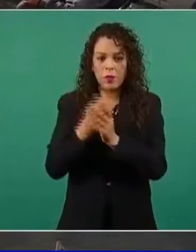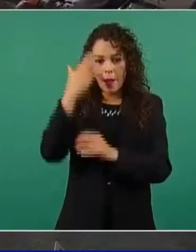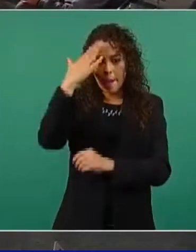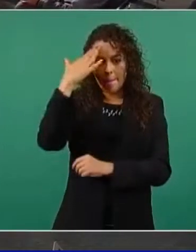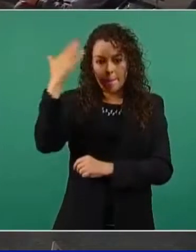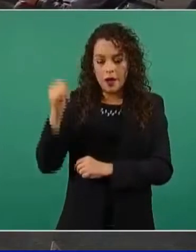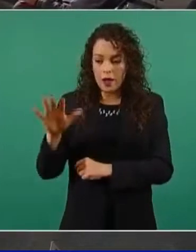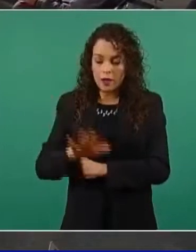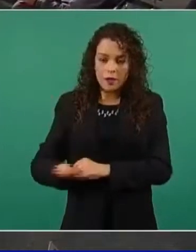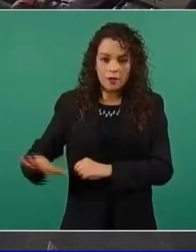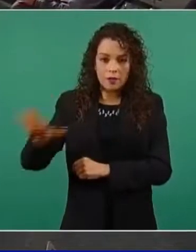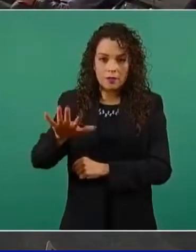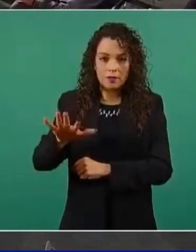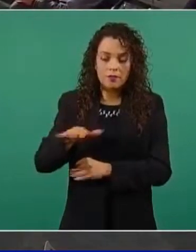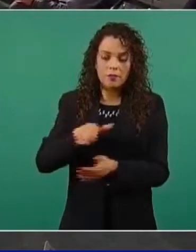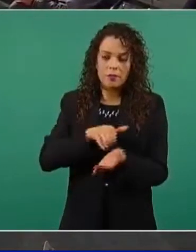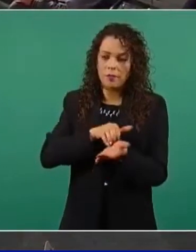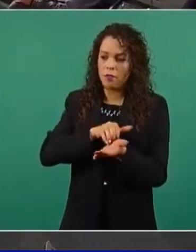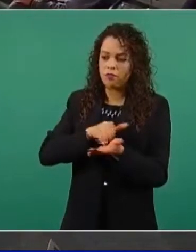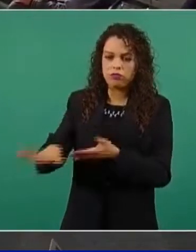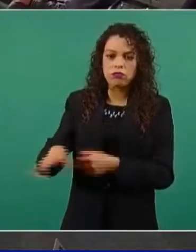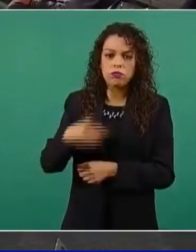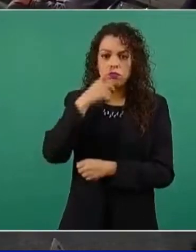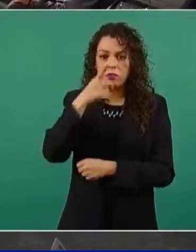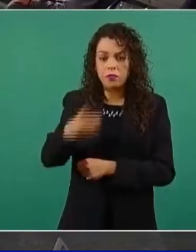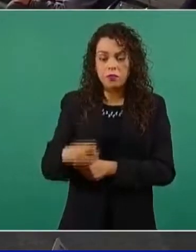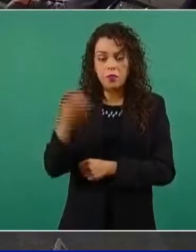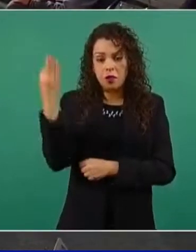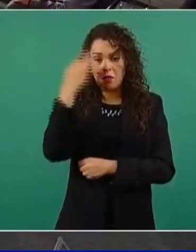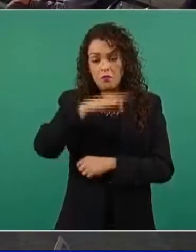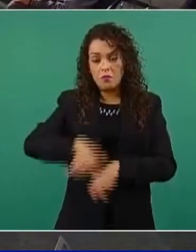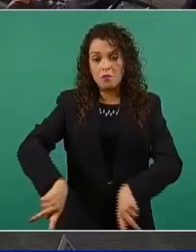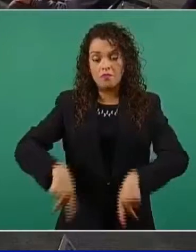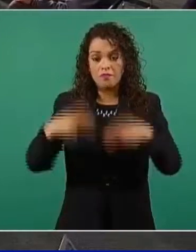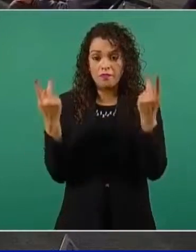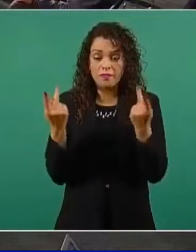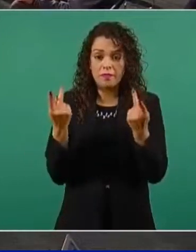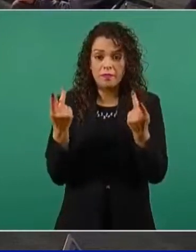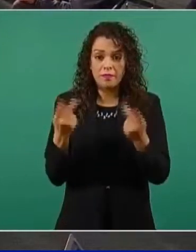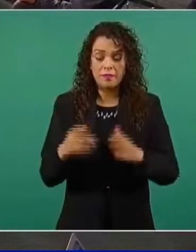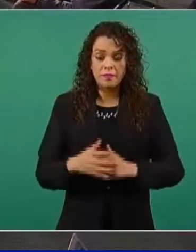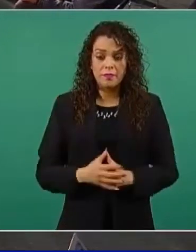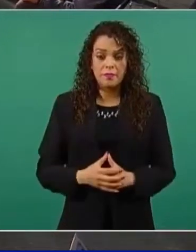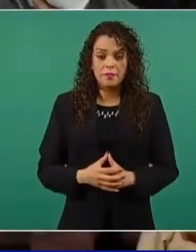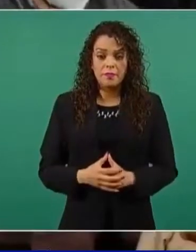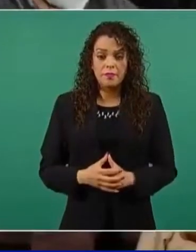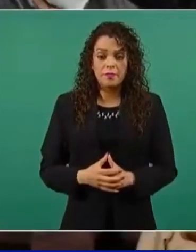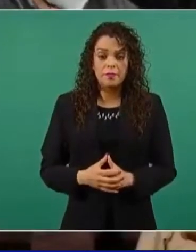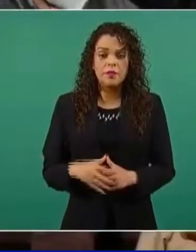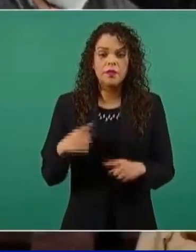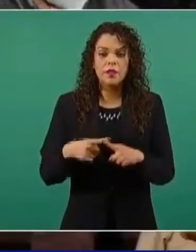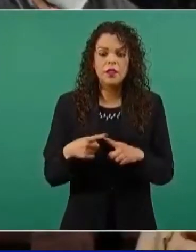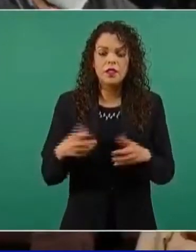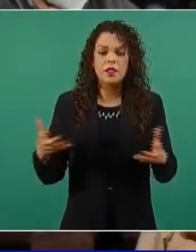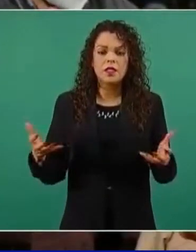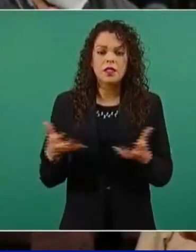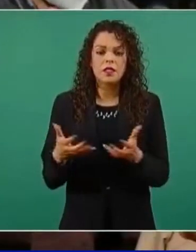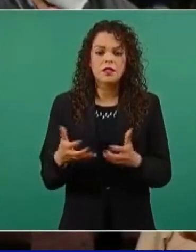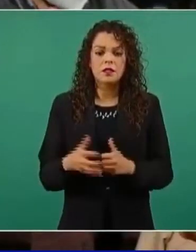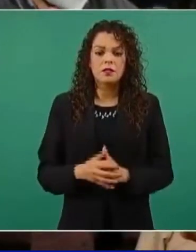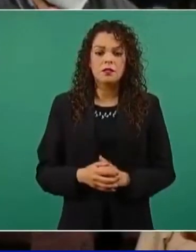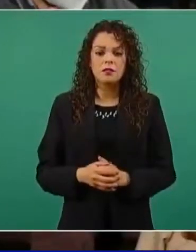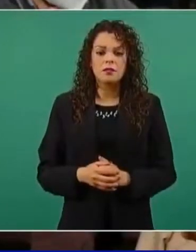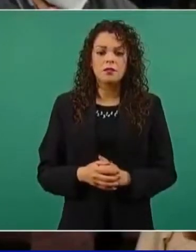Fue despojado mediante una venta fraudulenta. Esta venta fraudulenta la realizó